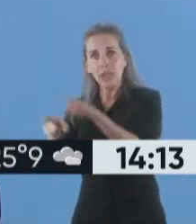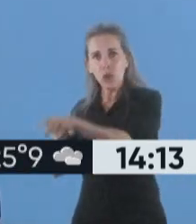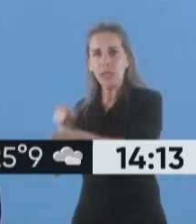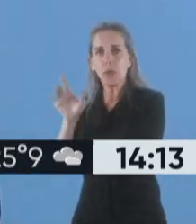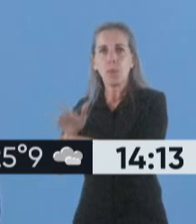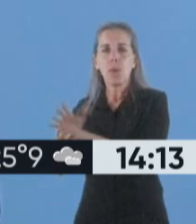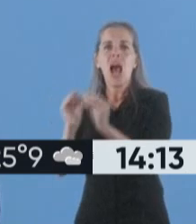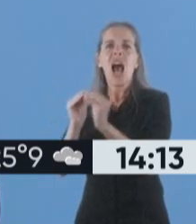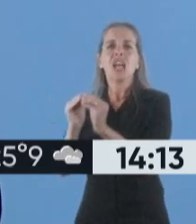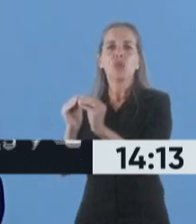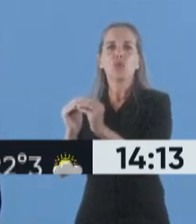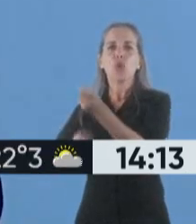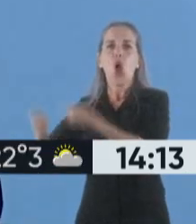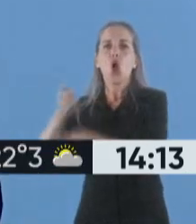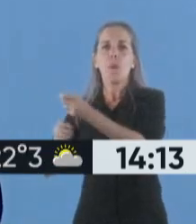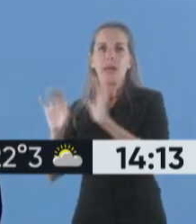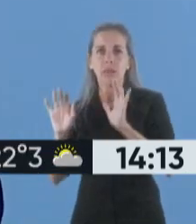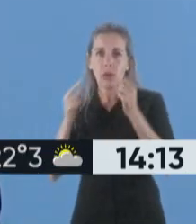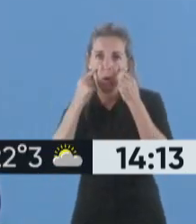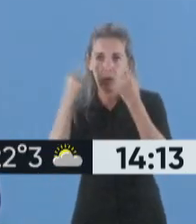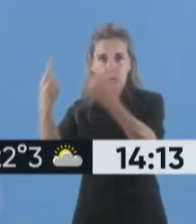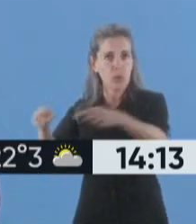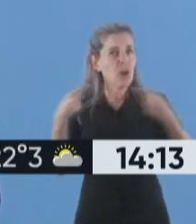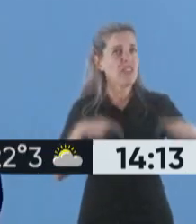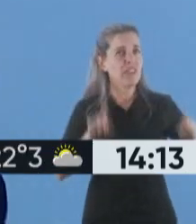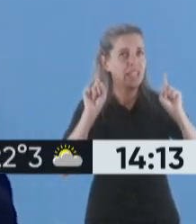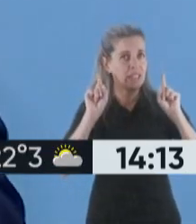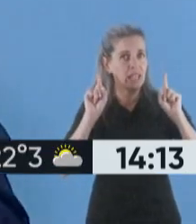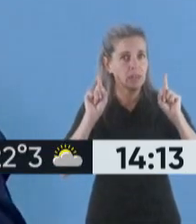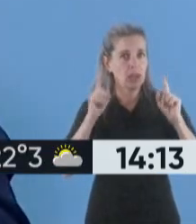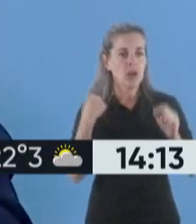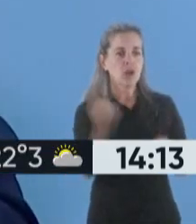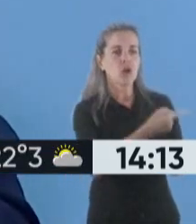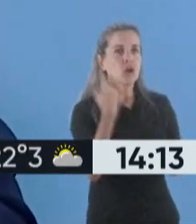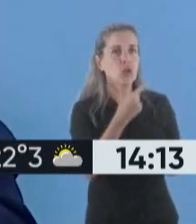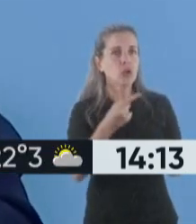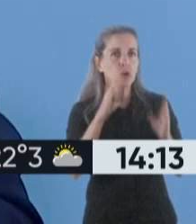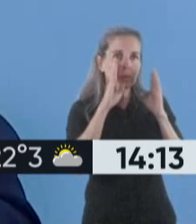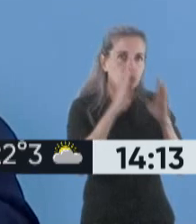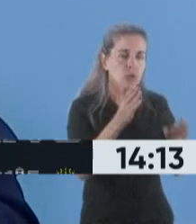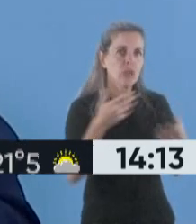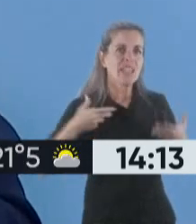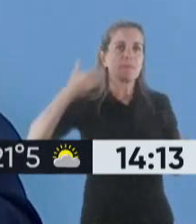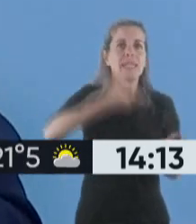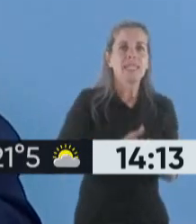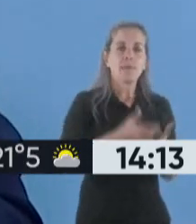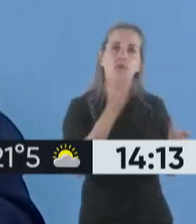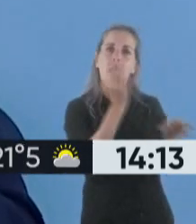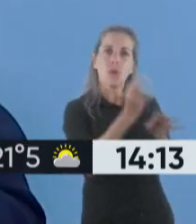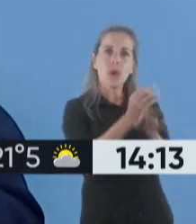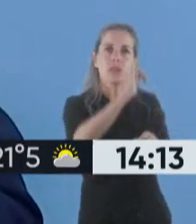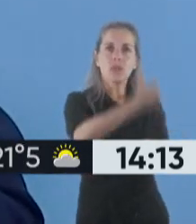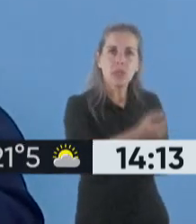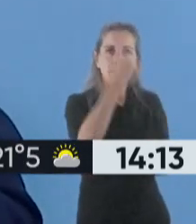mercado. No somos lo mismo. Nosotros invertimos en educación